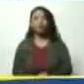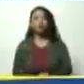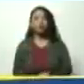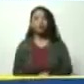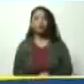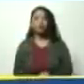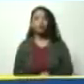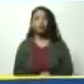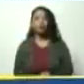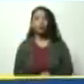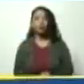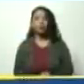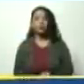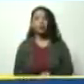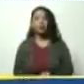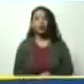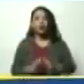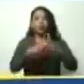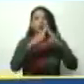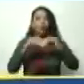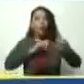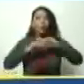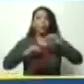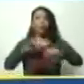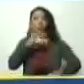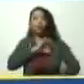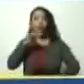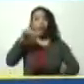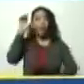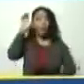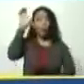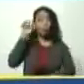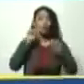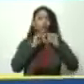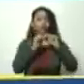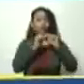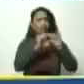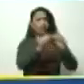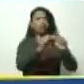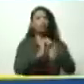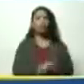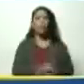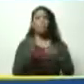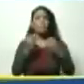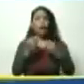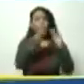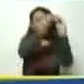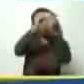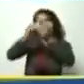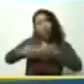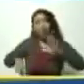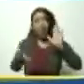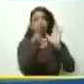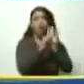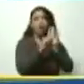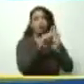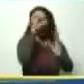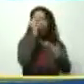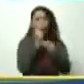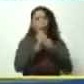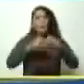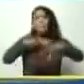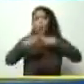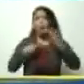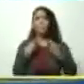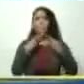todos los movimientos sociales del país permanente para la elaboración de leyes elaboración de políticas